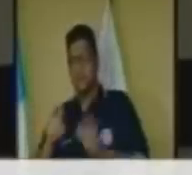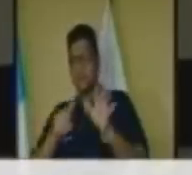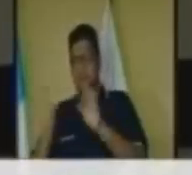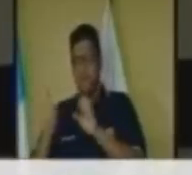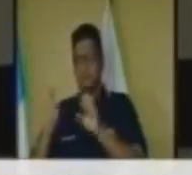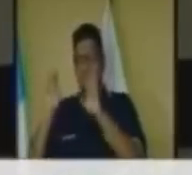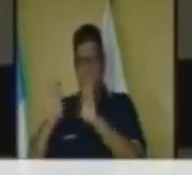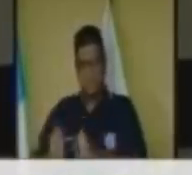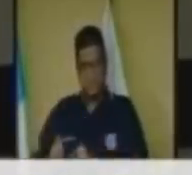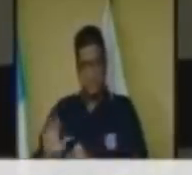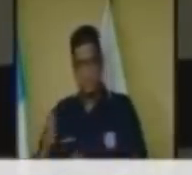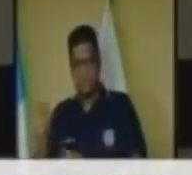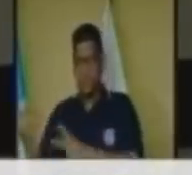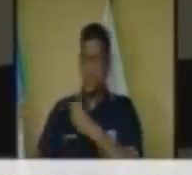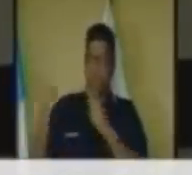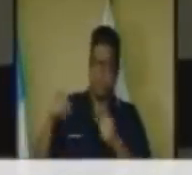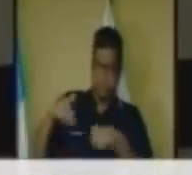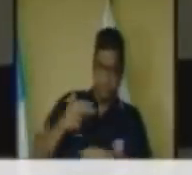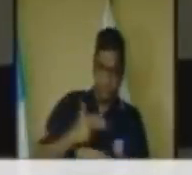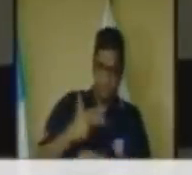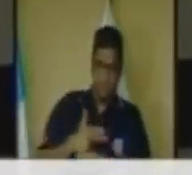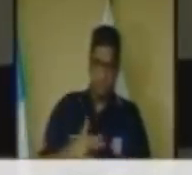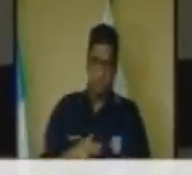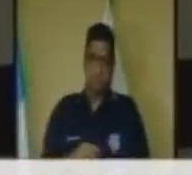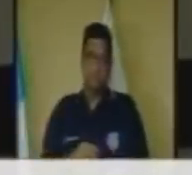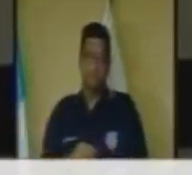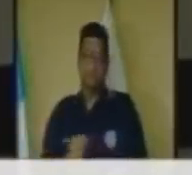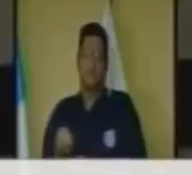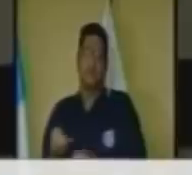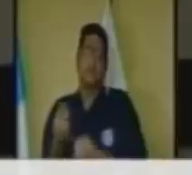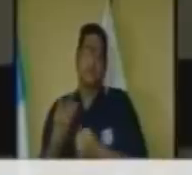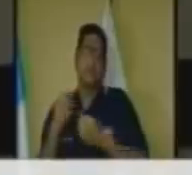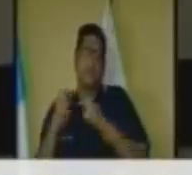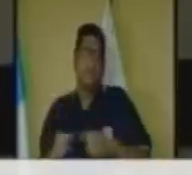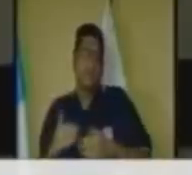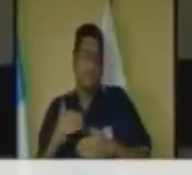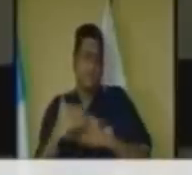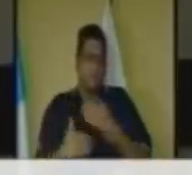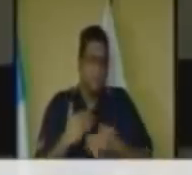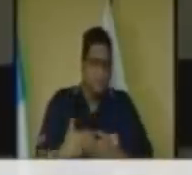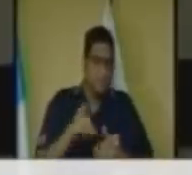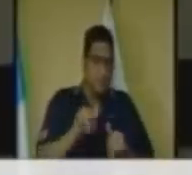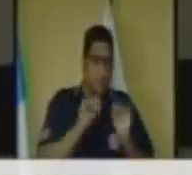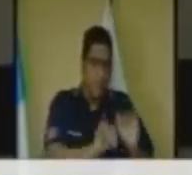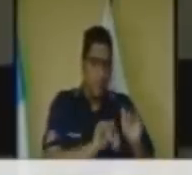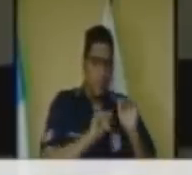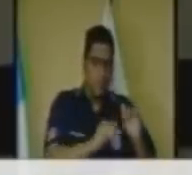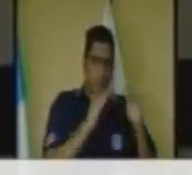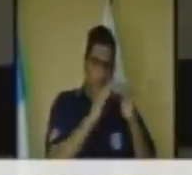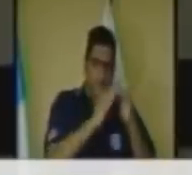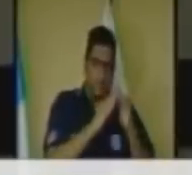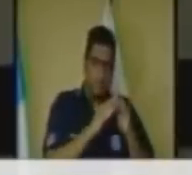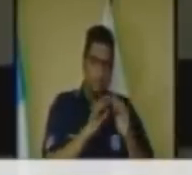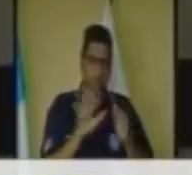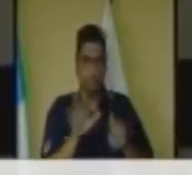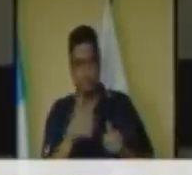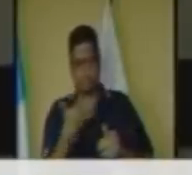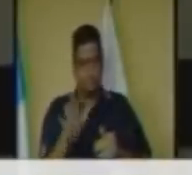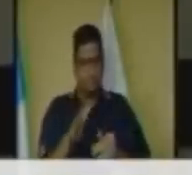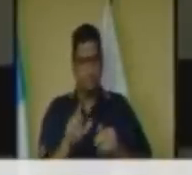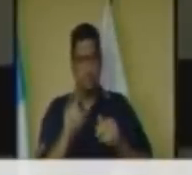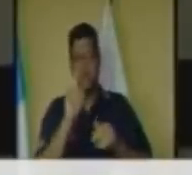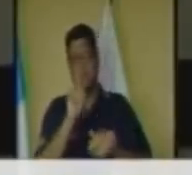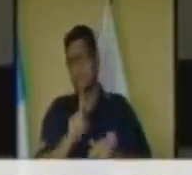diarios. ¿Cuántos han ido al proceso de cuarentena? No tengo el dato, sin embargo le puedo dar ese promedio de 190